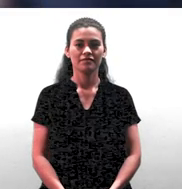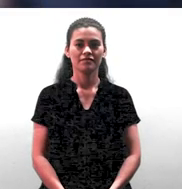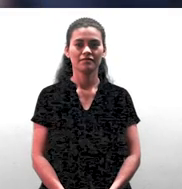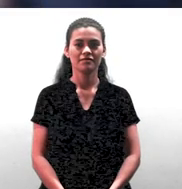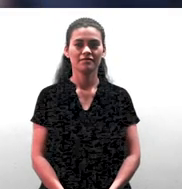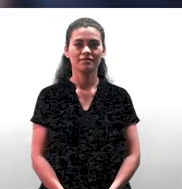¡Gracias!